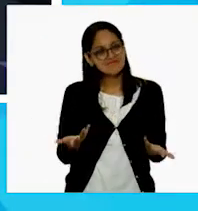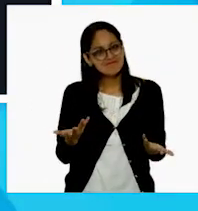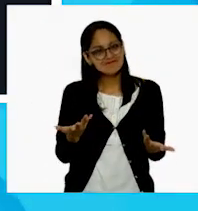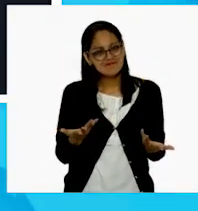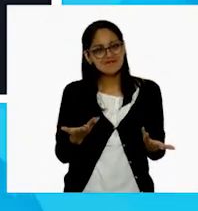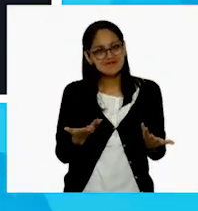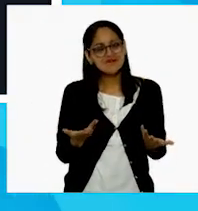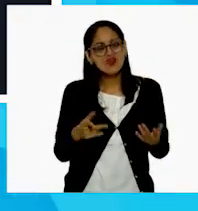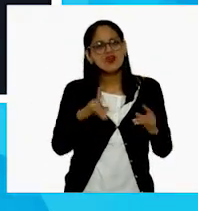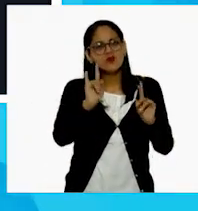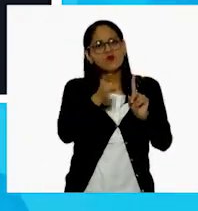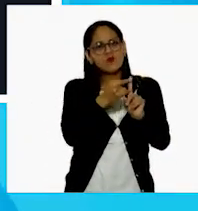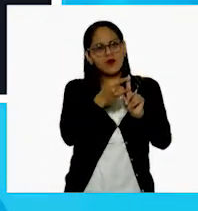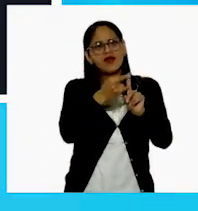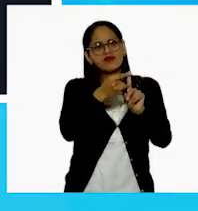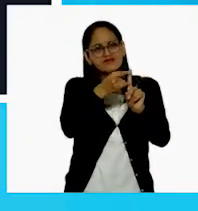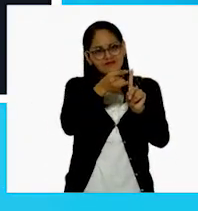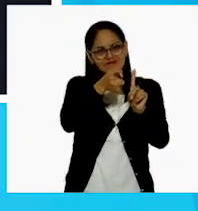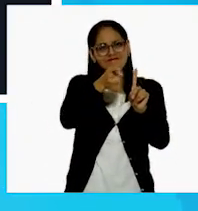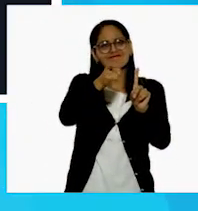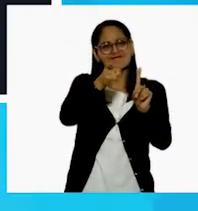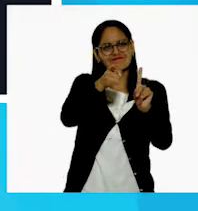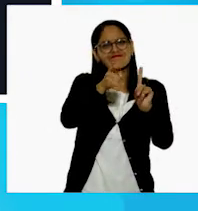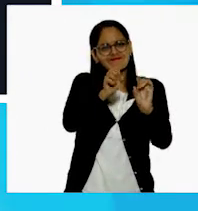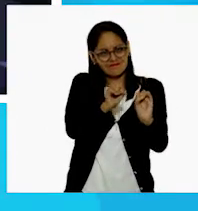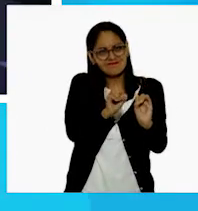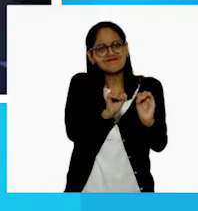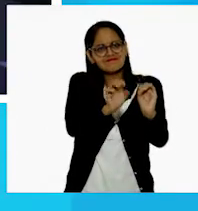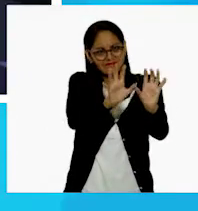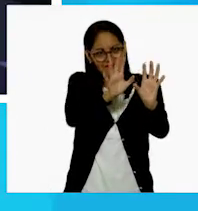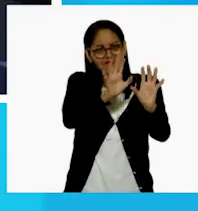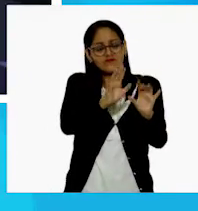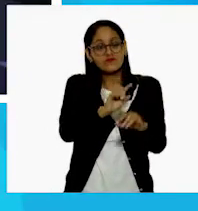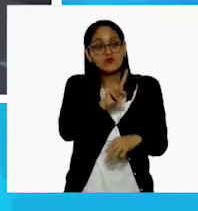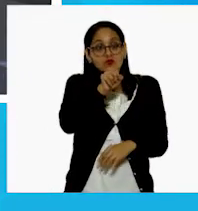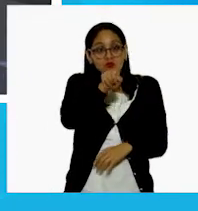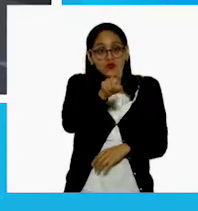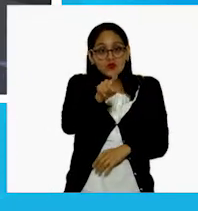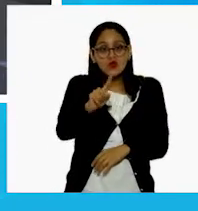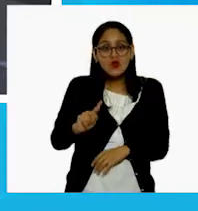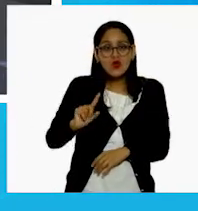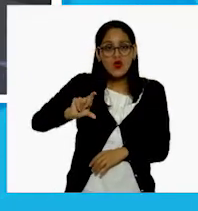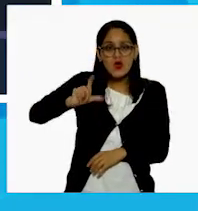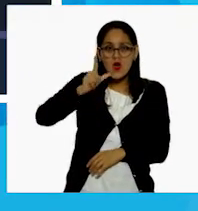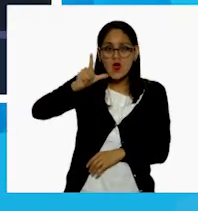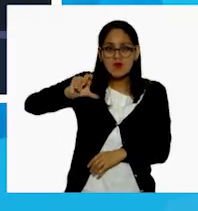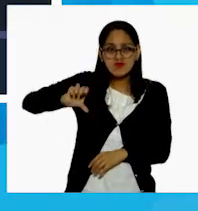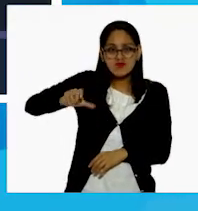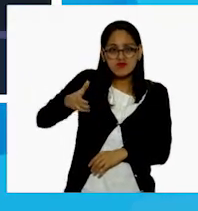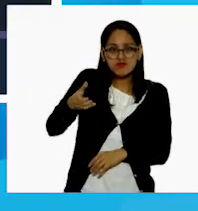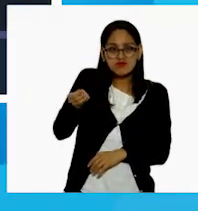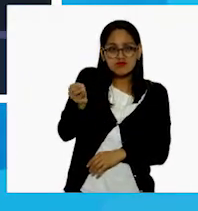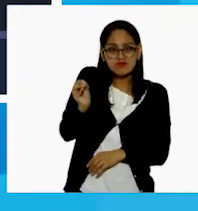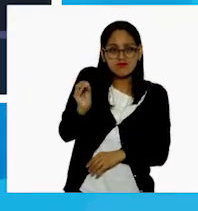deja la puerta un poco abierta, enciende la luz de